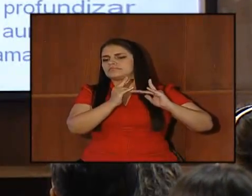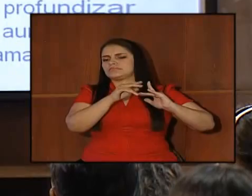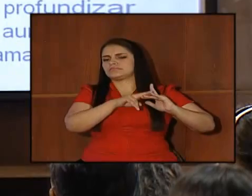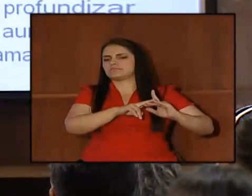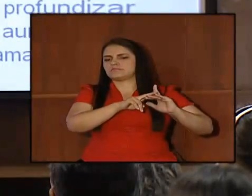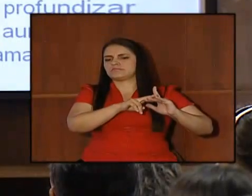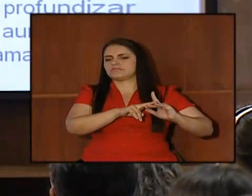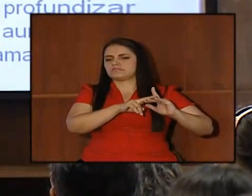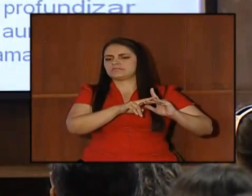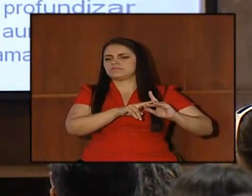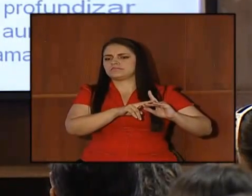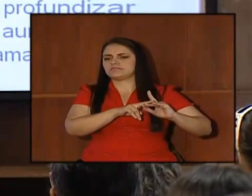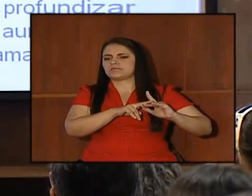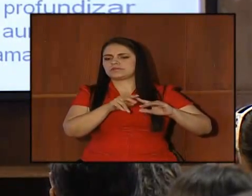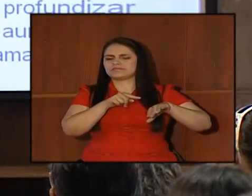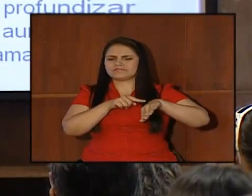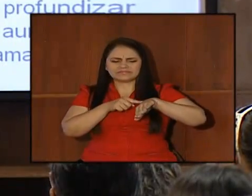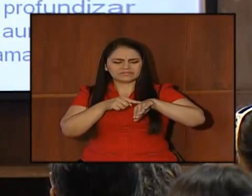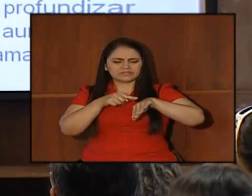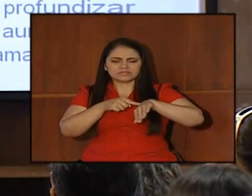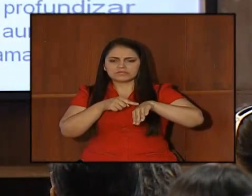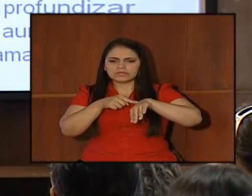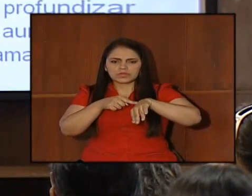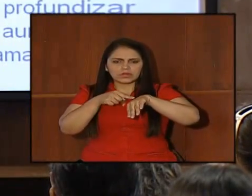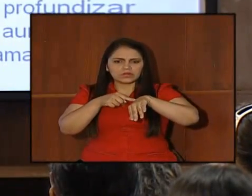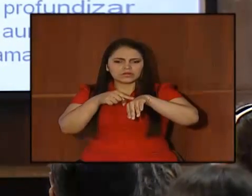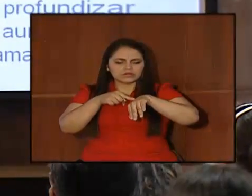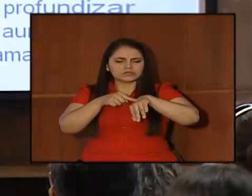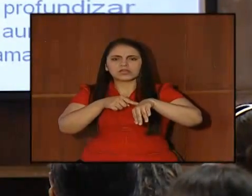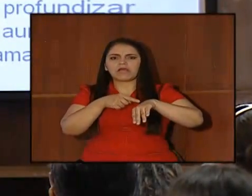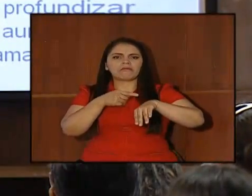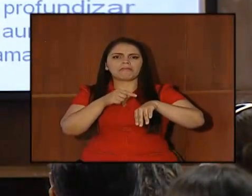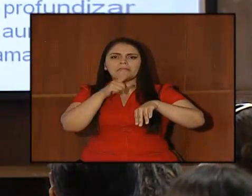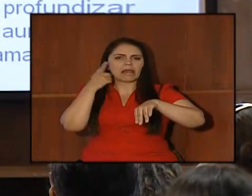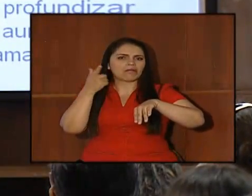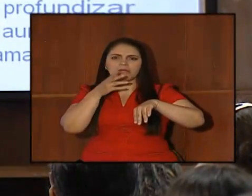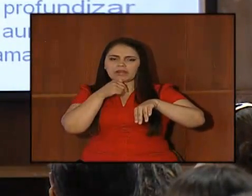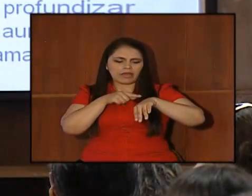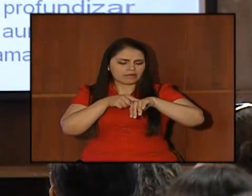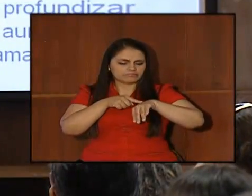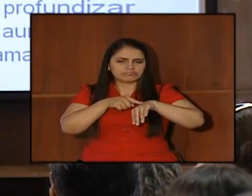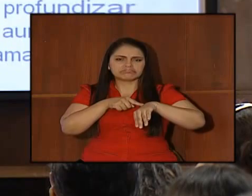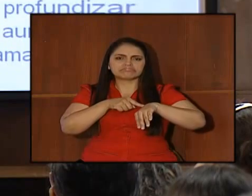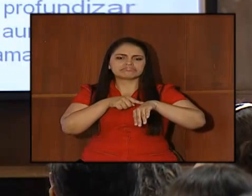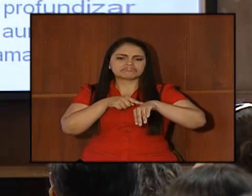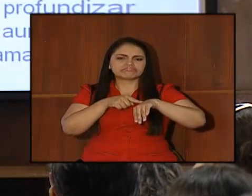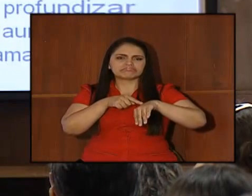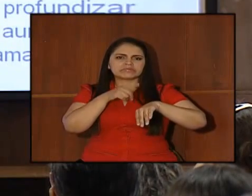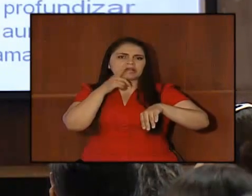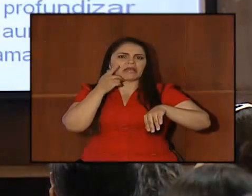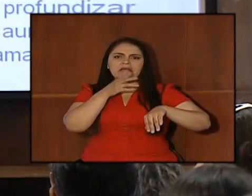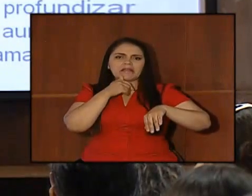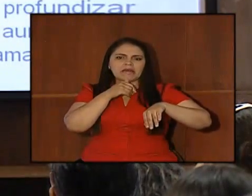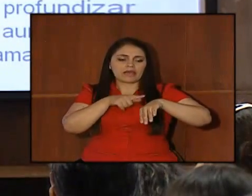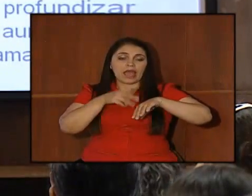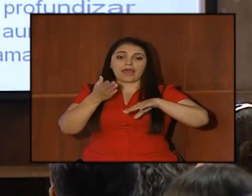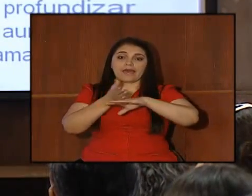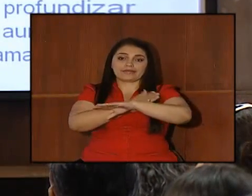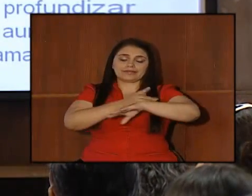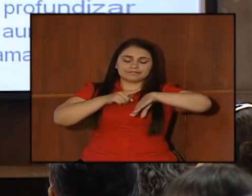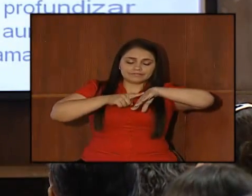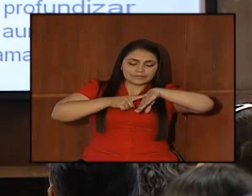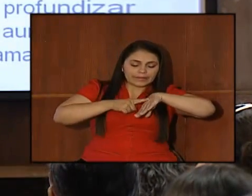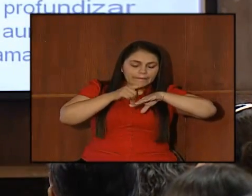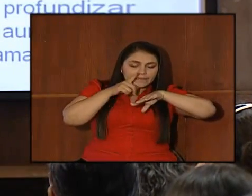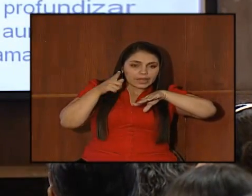blanqueaba a la presión, ya se va a convertir en un tallón que a la presión ya no blanquea. Ya es como si la